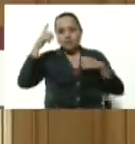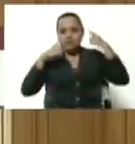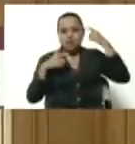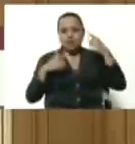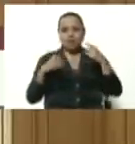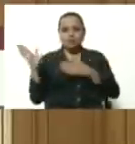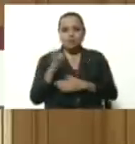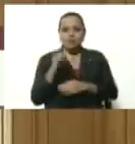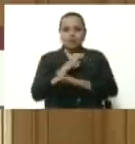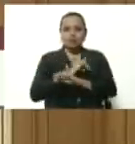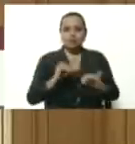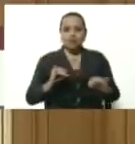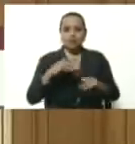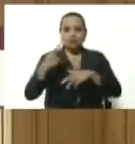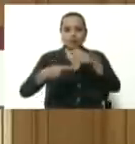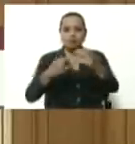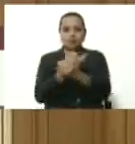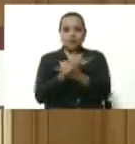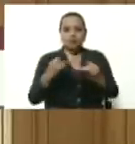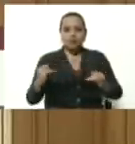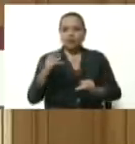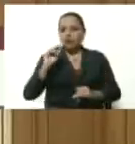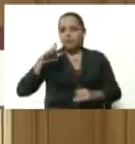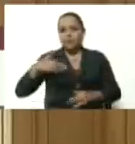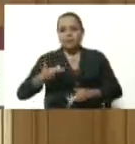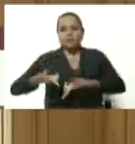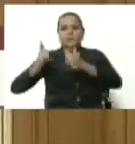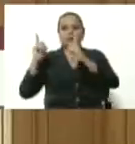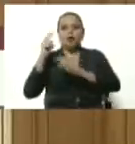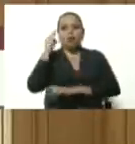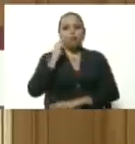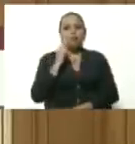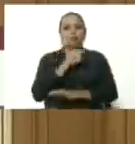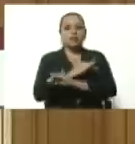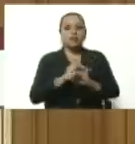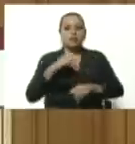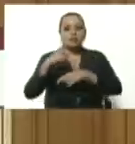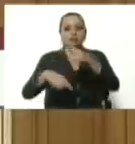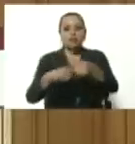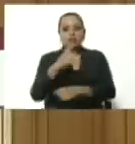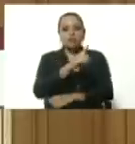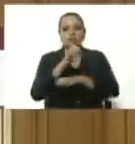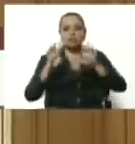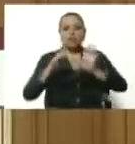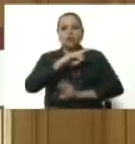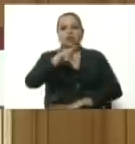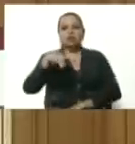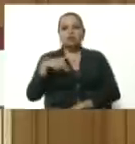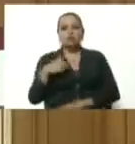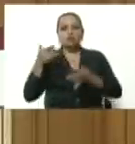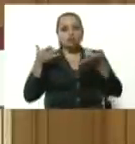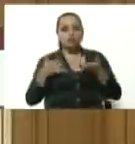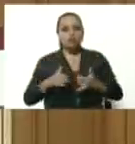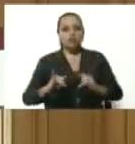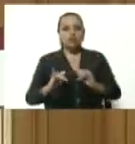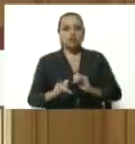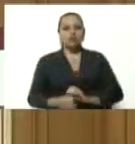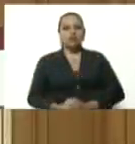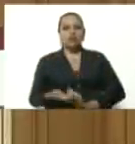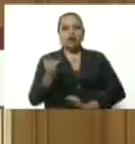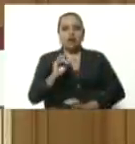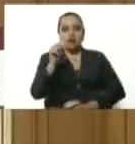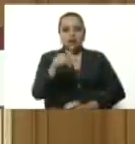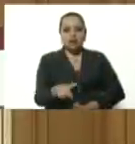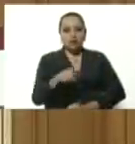proceso independentista que no dejaron concluir a Bolívar en el siglo XIX. Y nosotras y nosotros, que somos sus hijos y sus hijas, estamos aquí